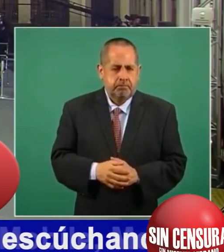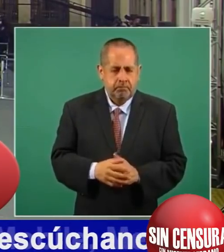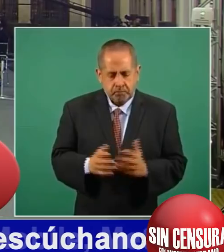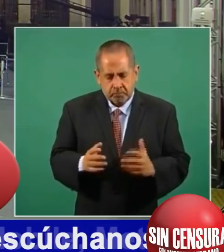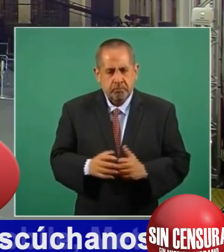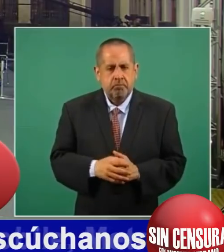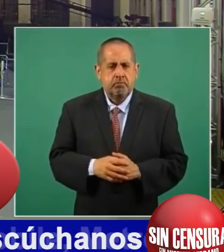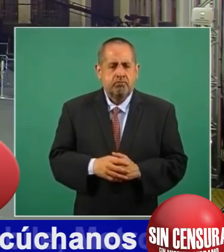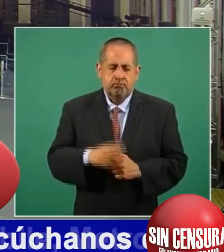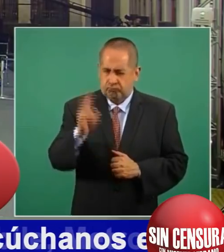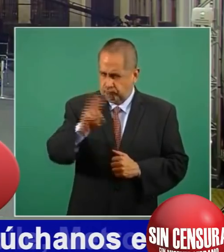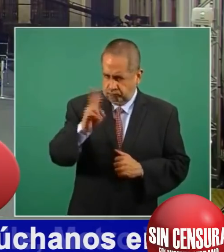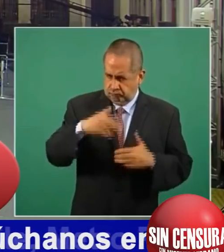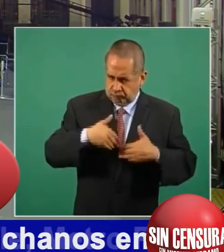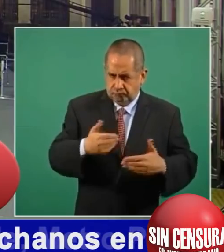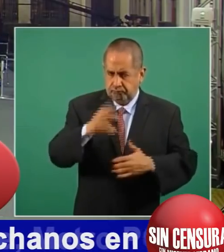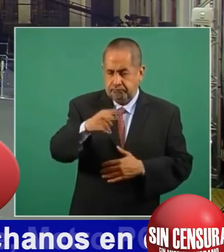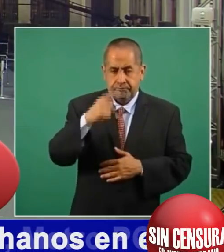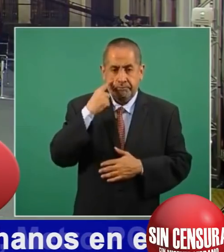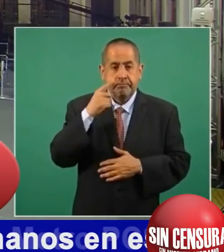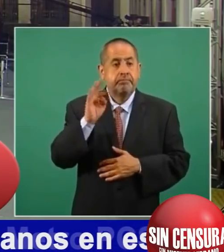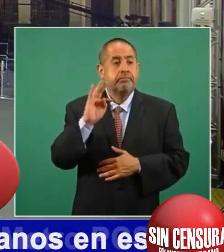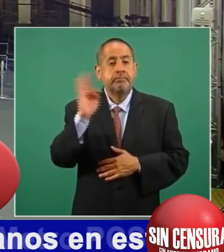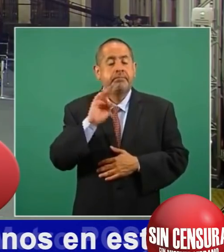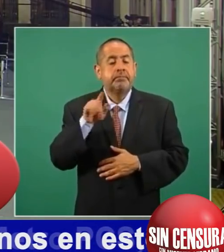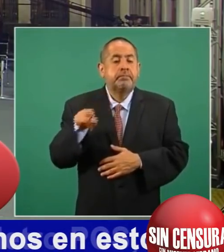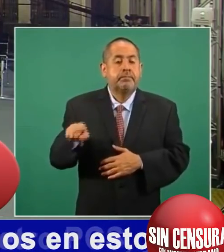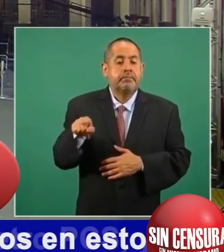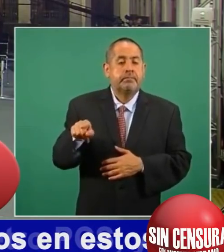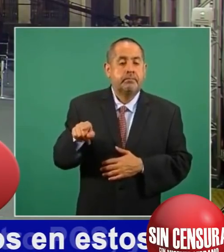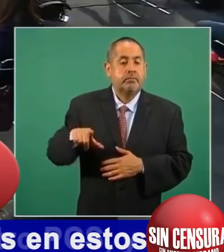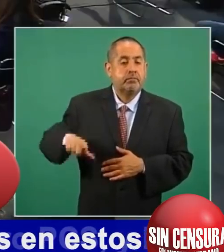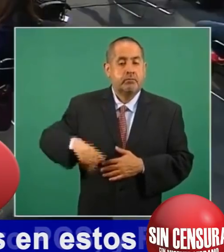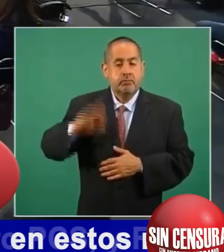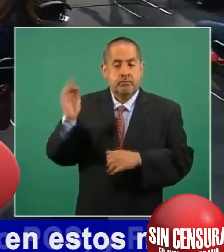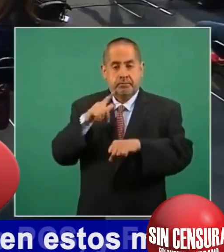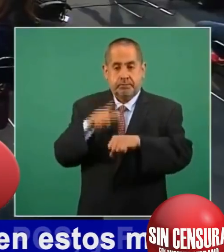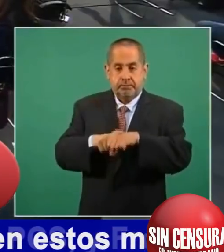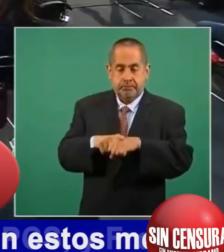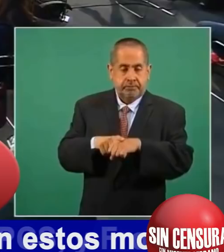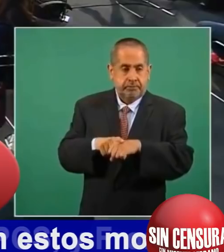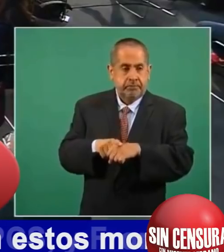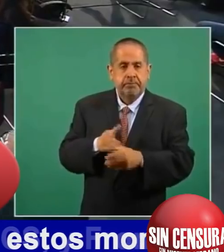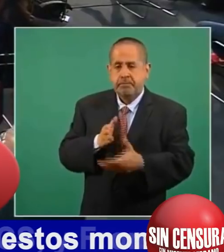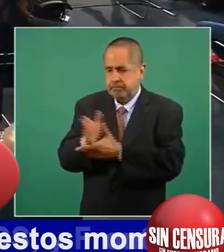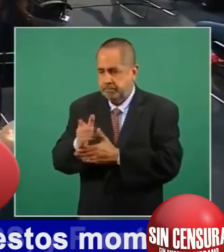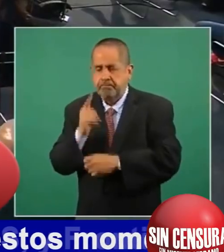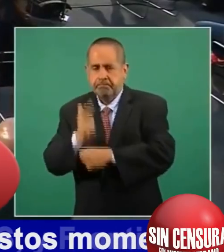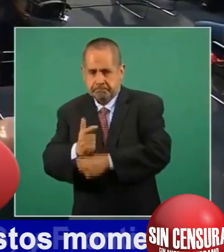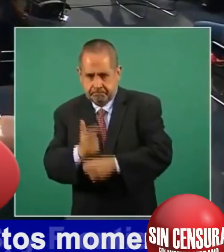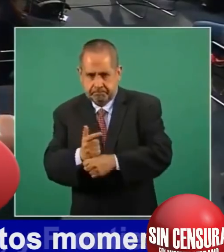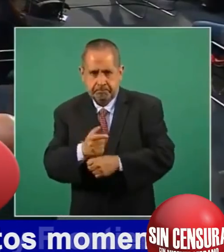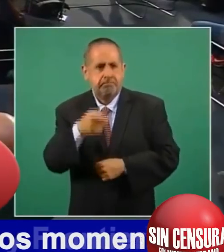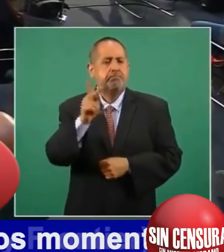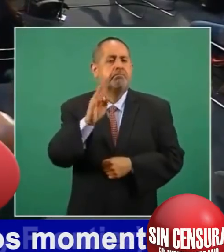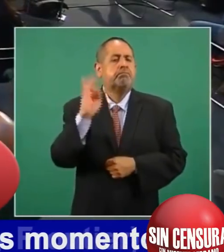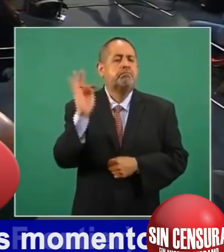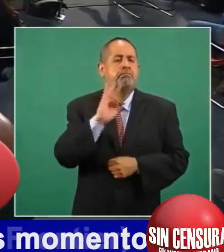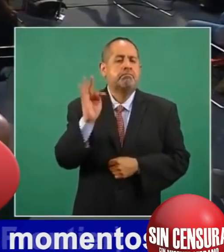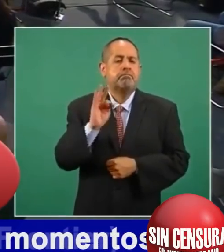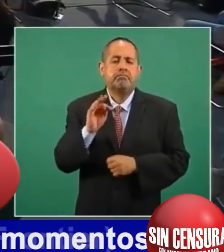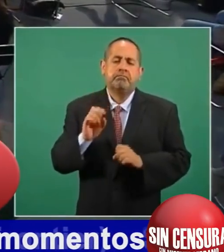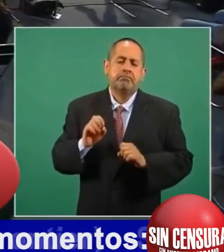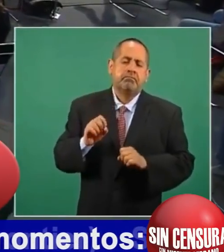seamos realistas, si no hubiera sido por la intercesión del gobierno federal, el gobierno del estado muy probablemente se hubiera quedado